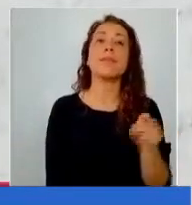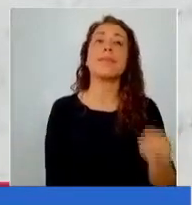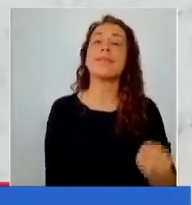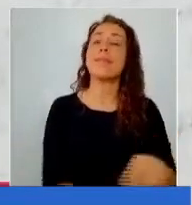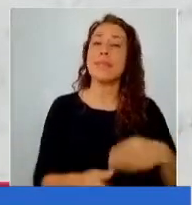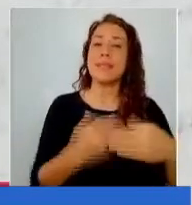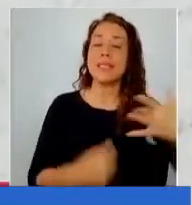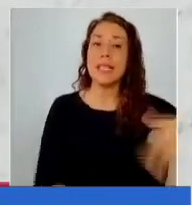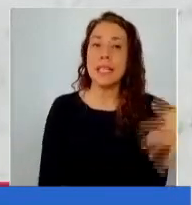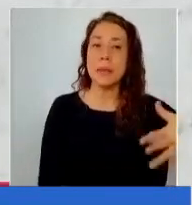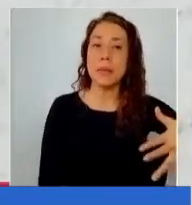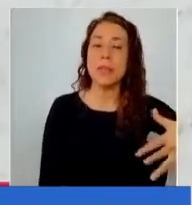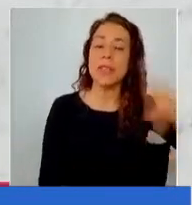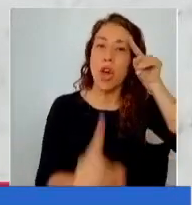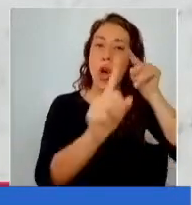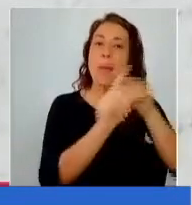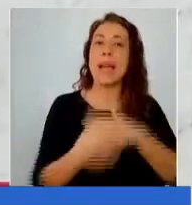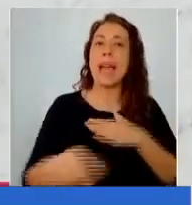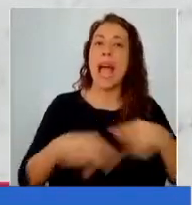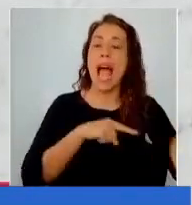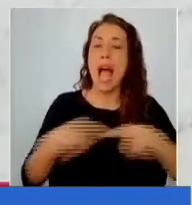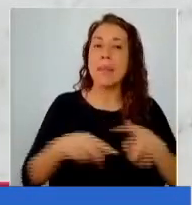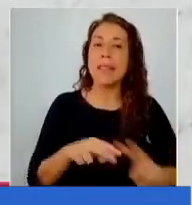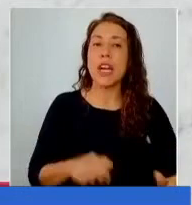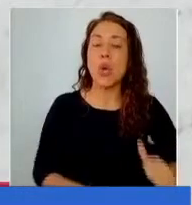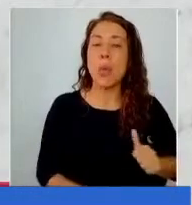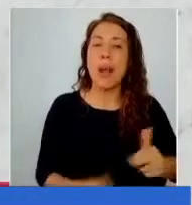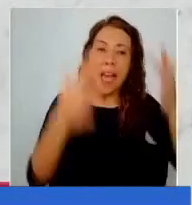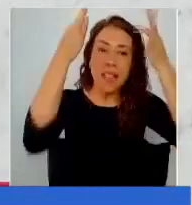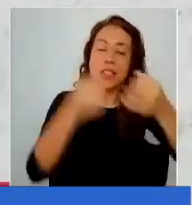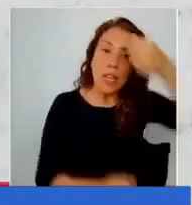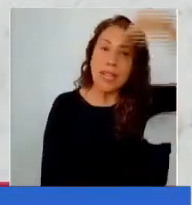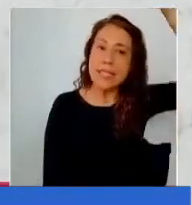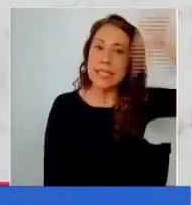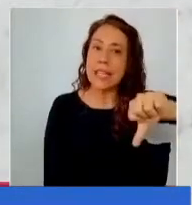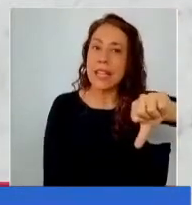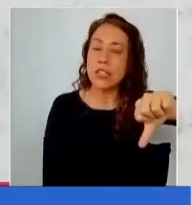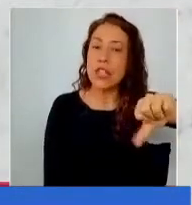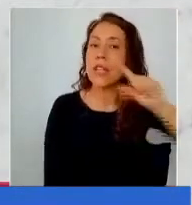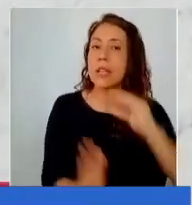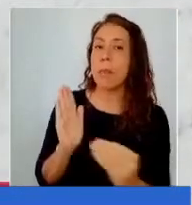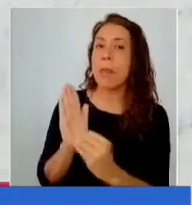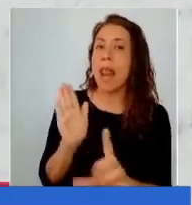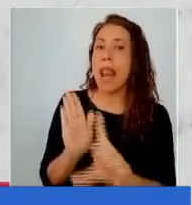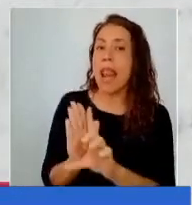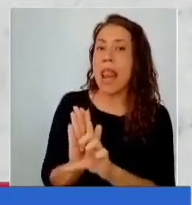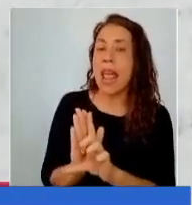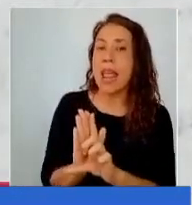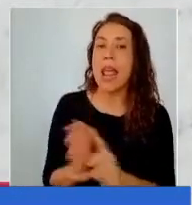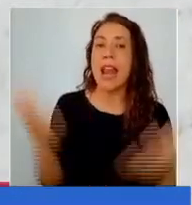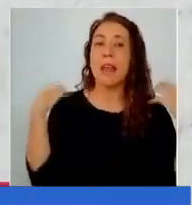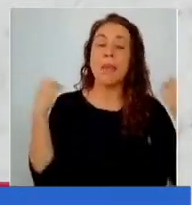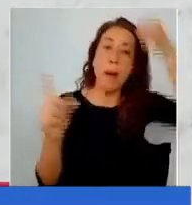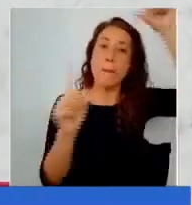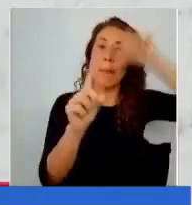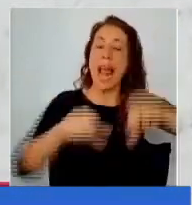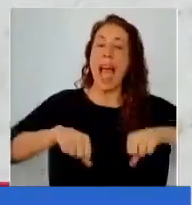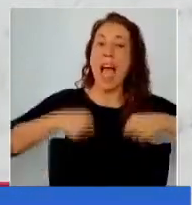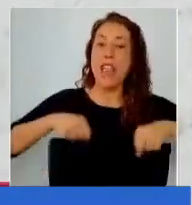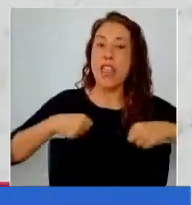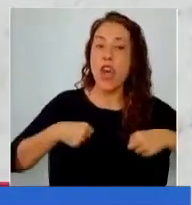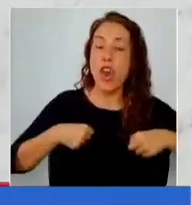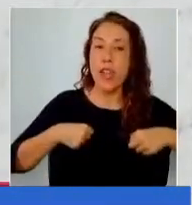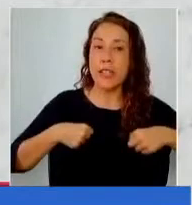con propósito administrar ejecutar las medidas y sanciones contempladas por la ley sobre responsabilidad penal adolescente mediante el desarrollo